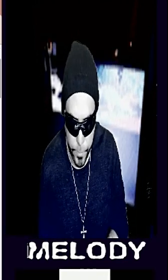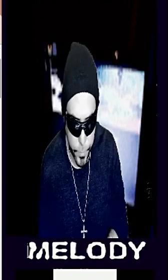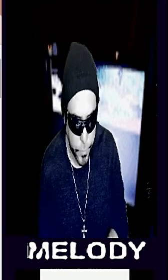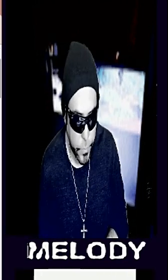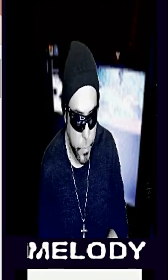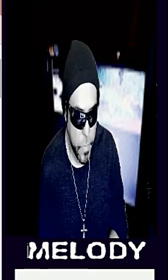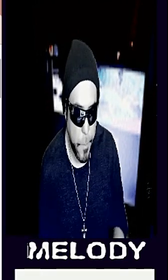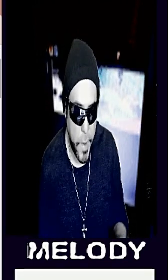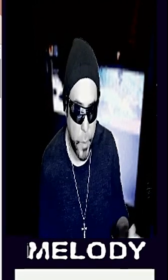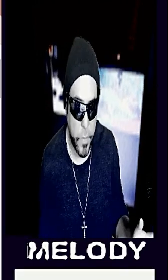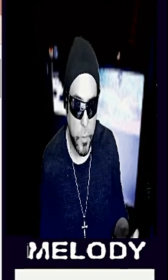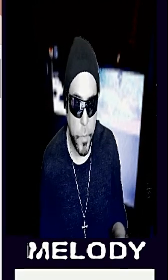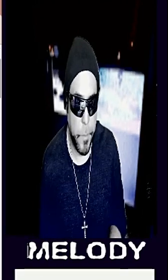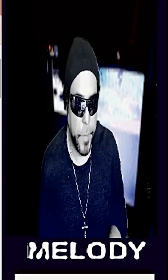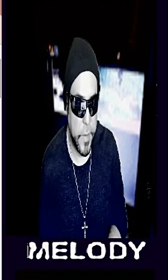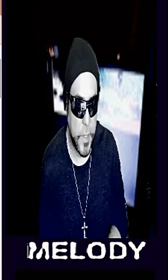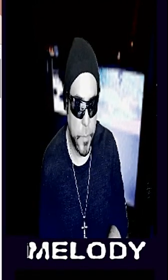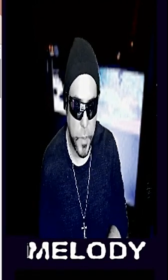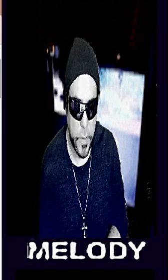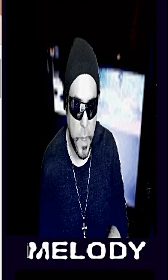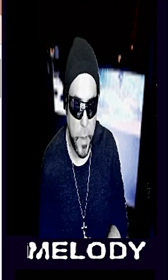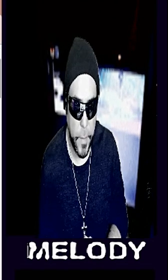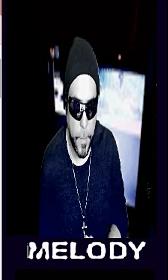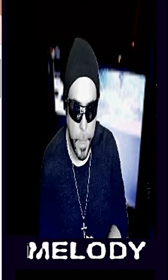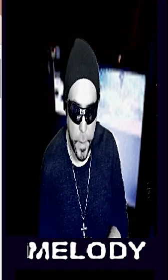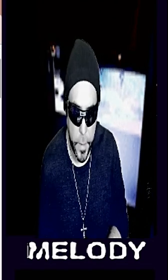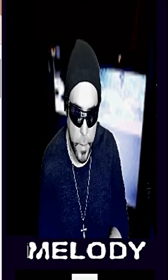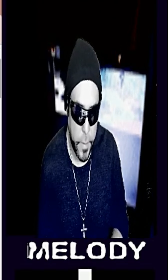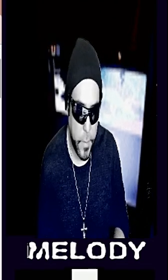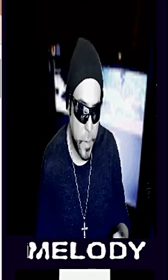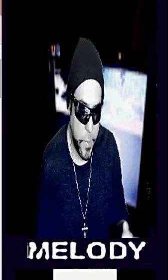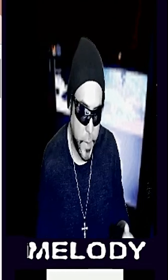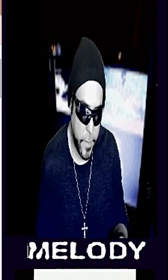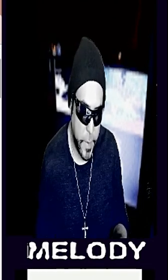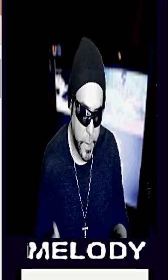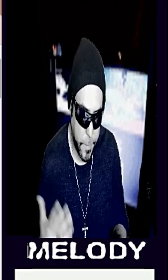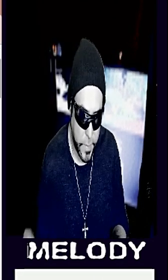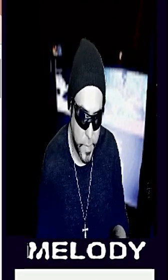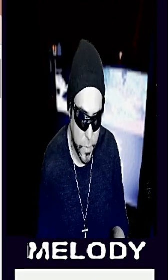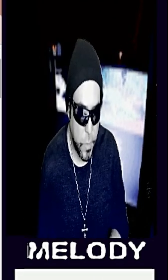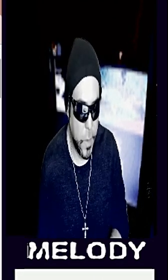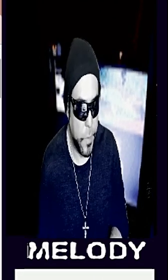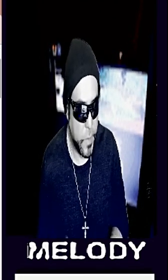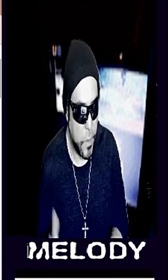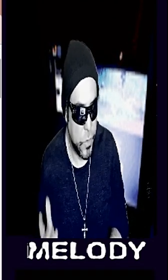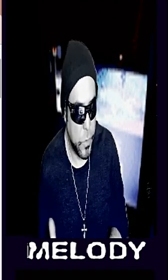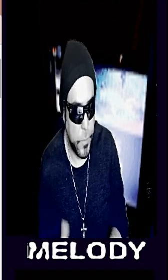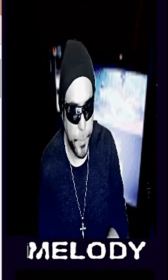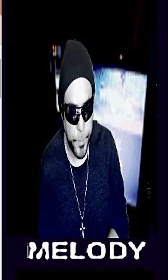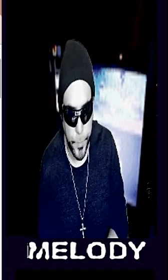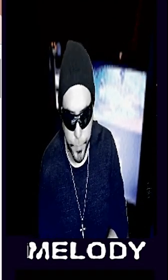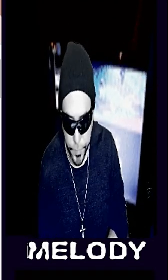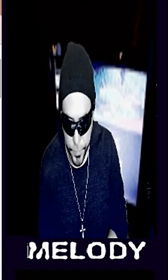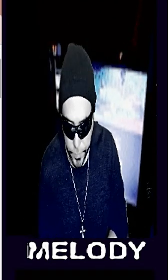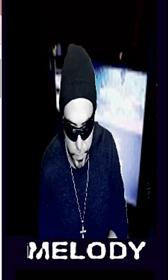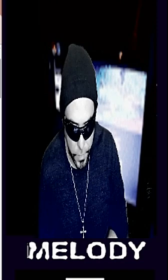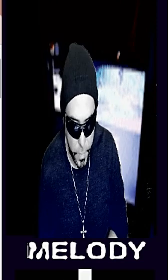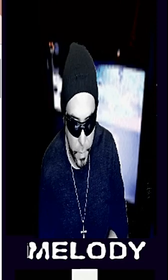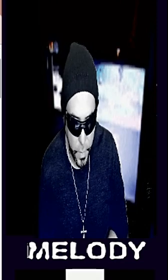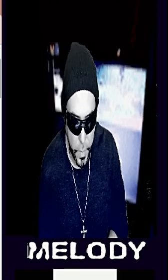¿no? Para no decir nombre de empresas, pues ahí ya saben de qué empresas son, qué empresarios son.